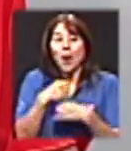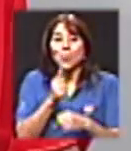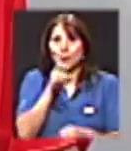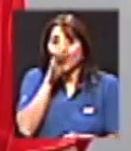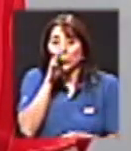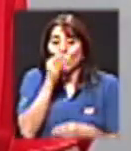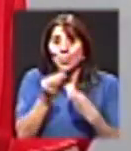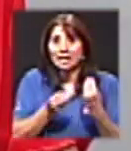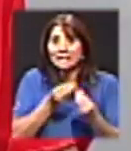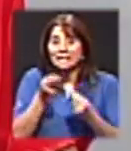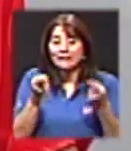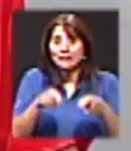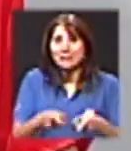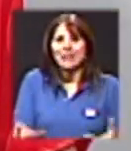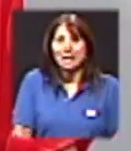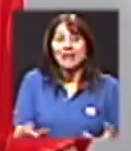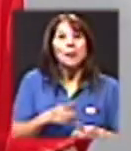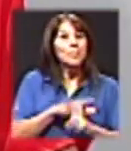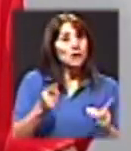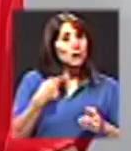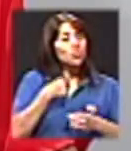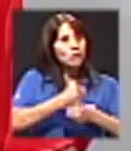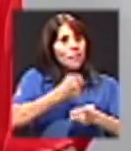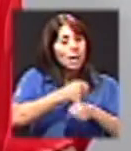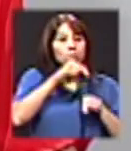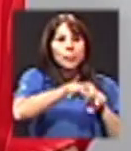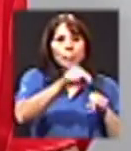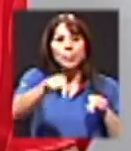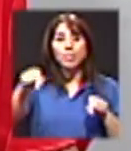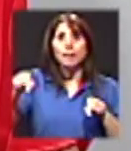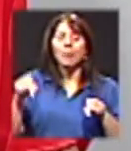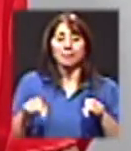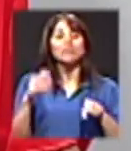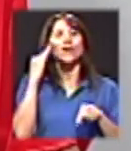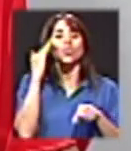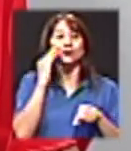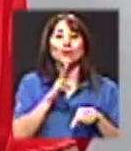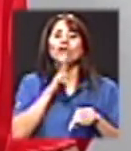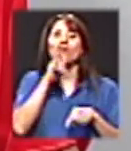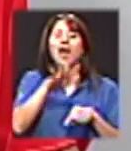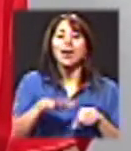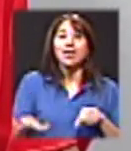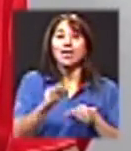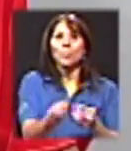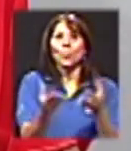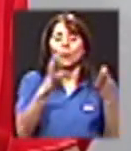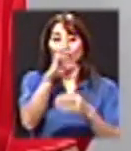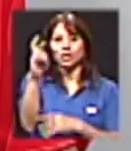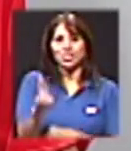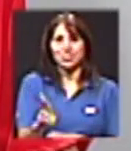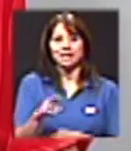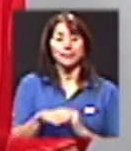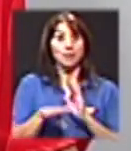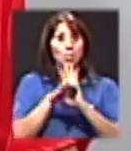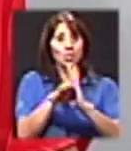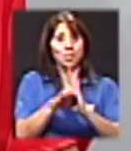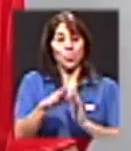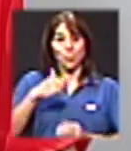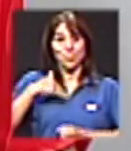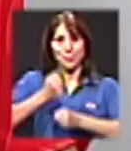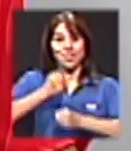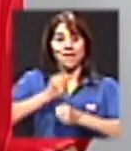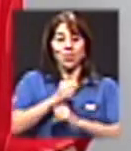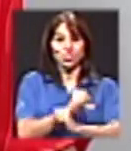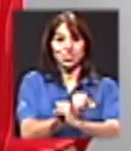tantos ministerios es conocer mucho las realidades del sector público costarricense. El tema, por ejemplo, la pasada por Seguridad Pública, además yo estaba